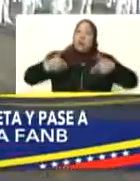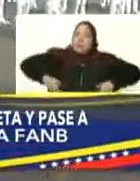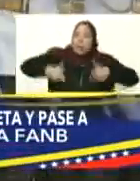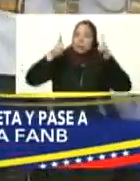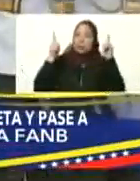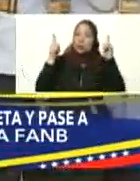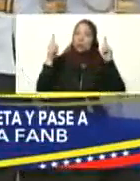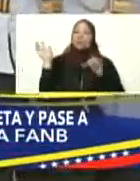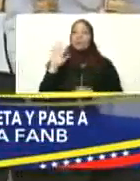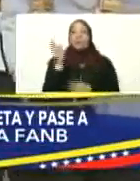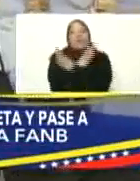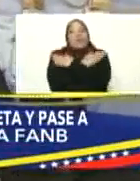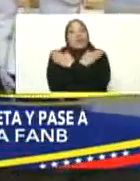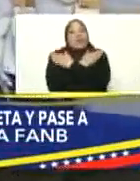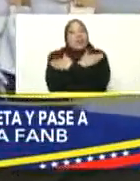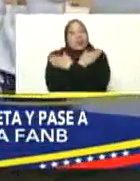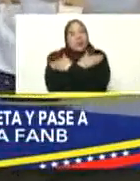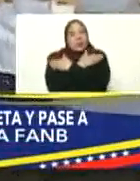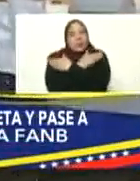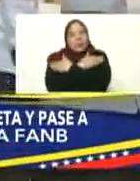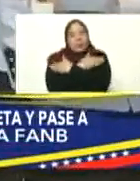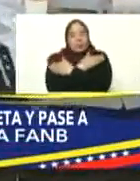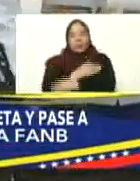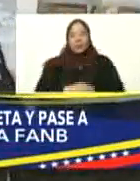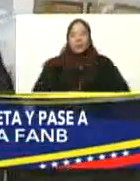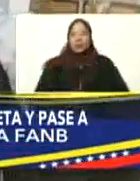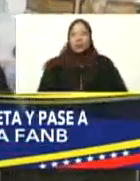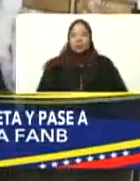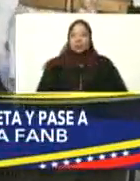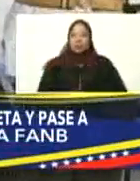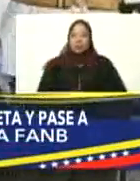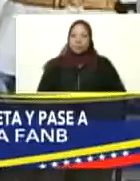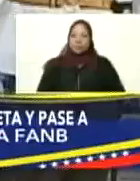¡Autorizado! ¡Felicidades!